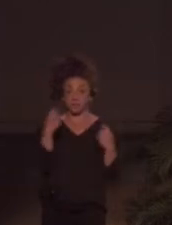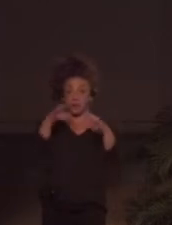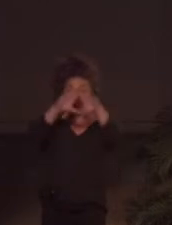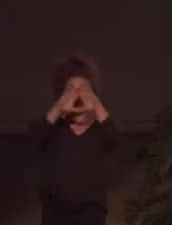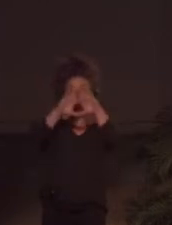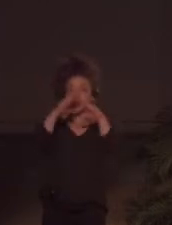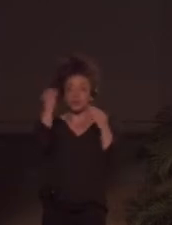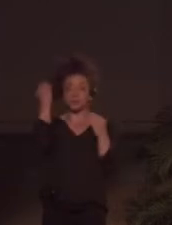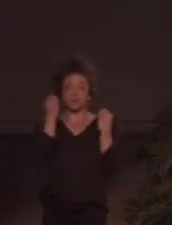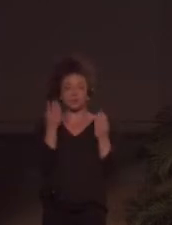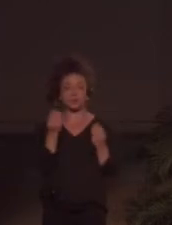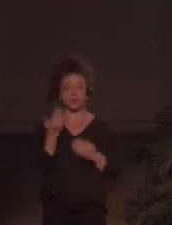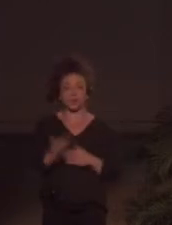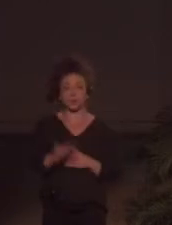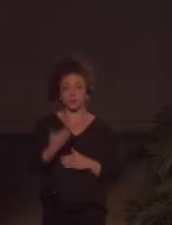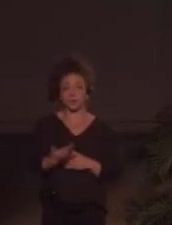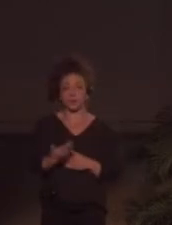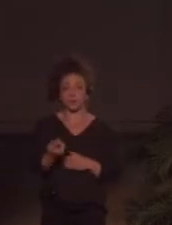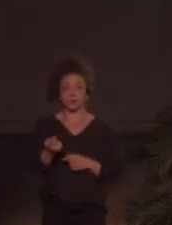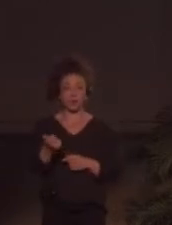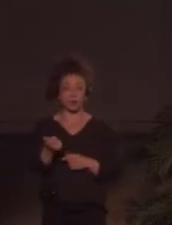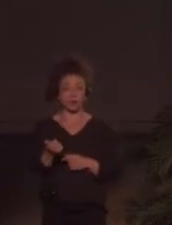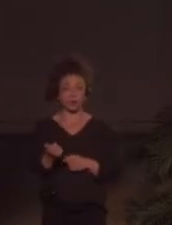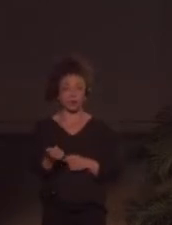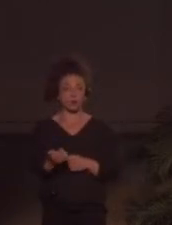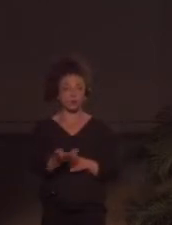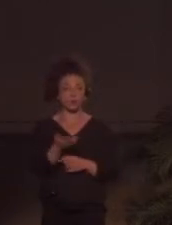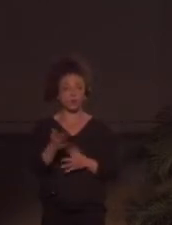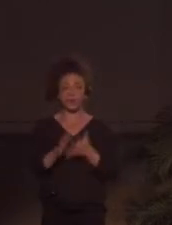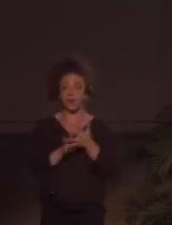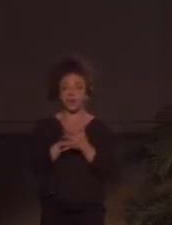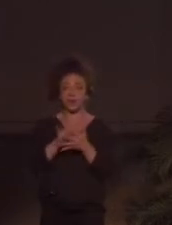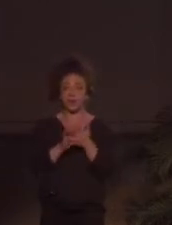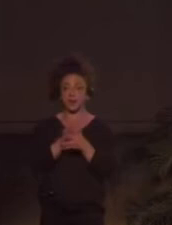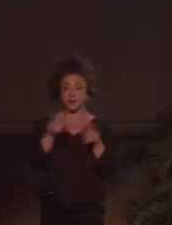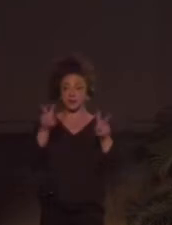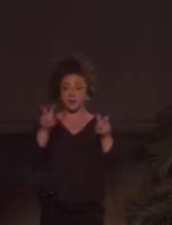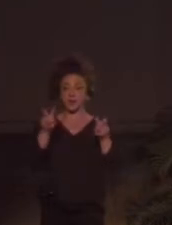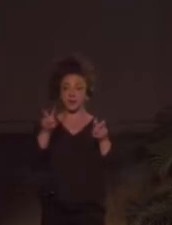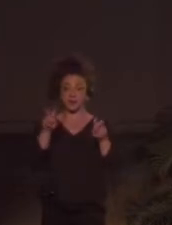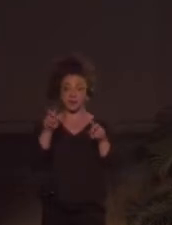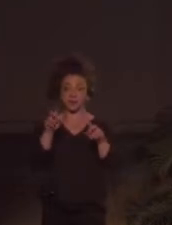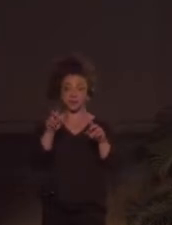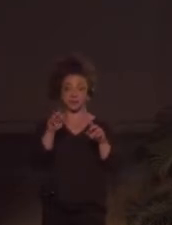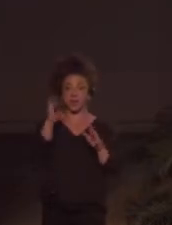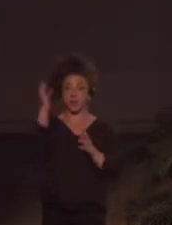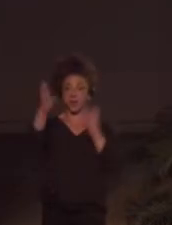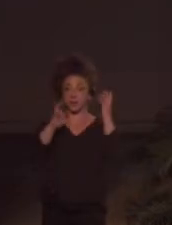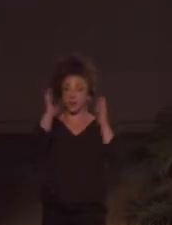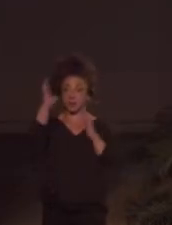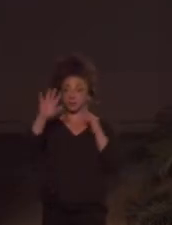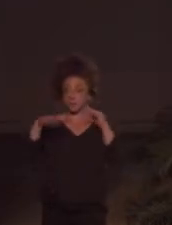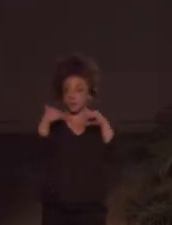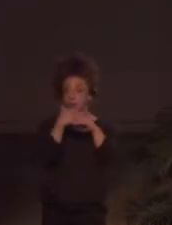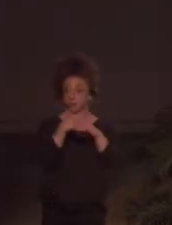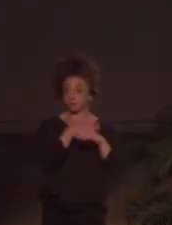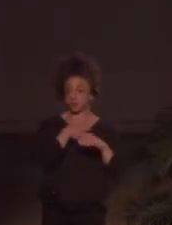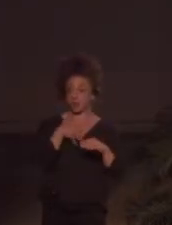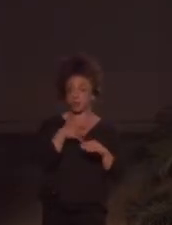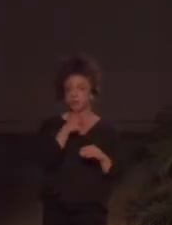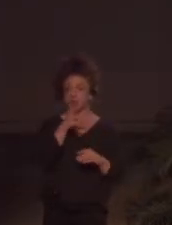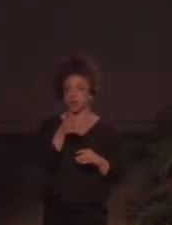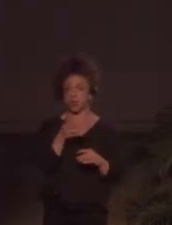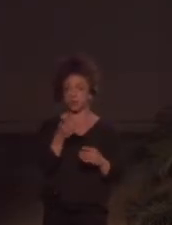Bueno, ba, antiespezismoak gauza asko astintzen dituelako eta nik uste dut ere feminista asko